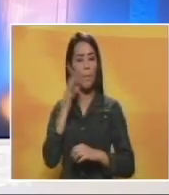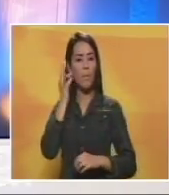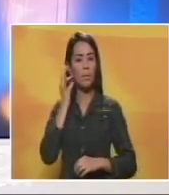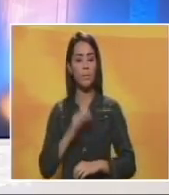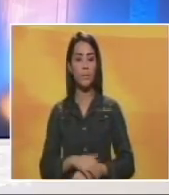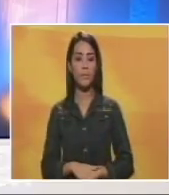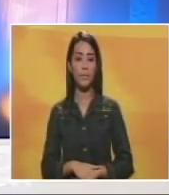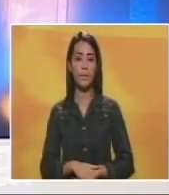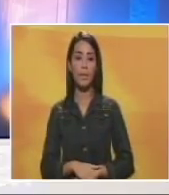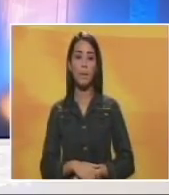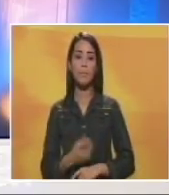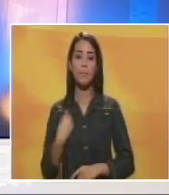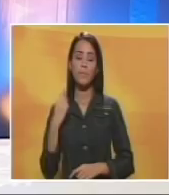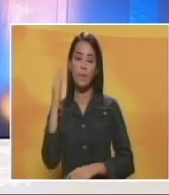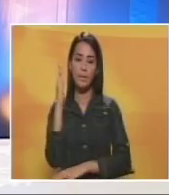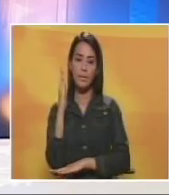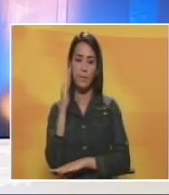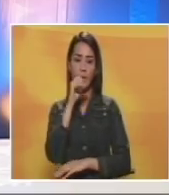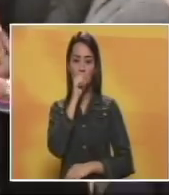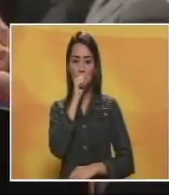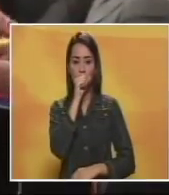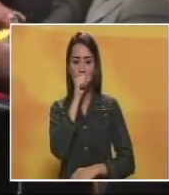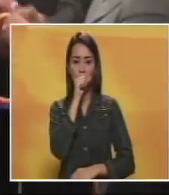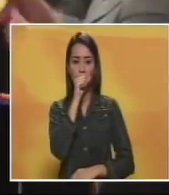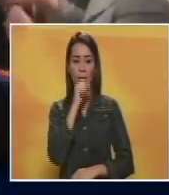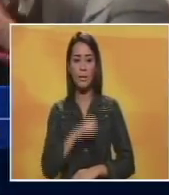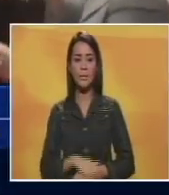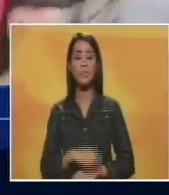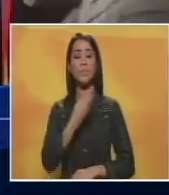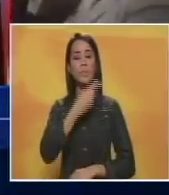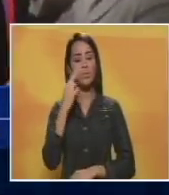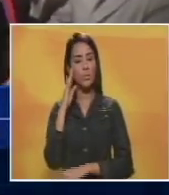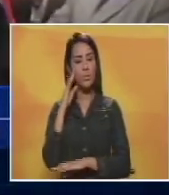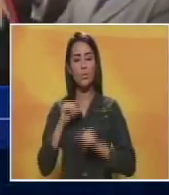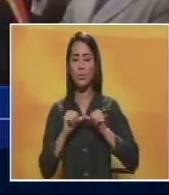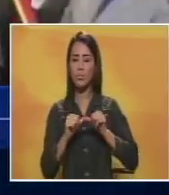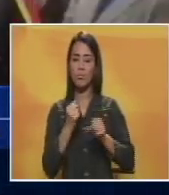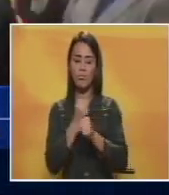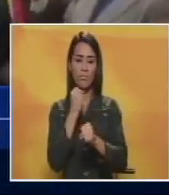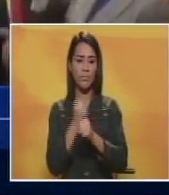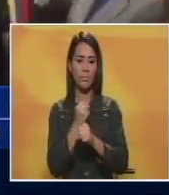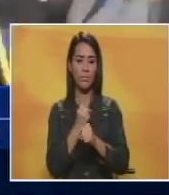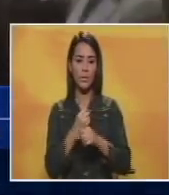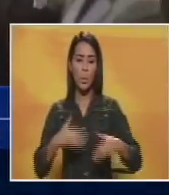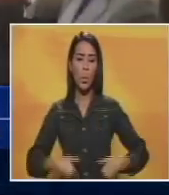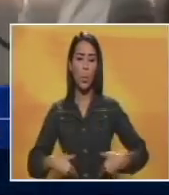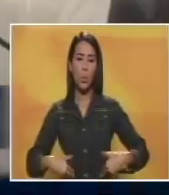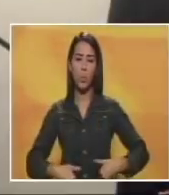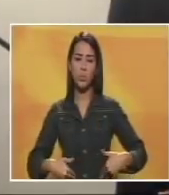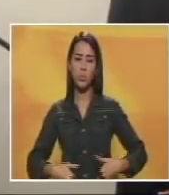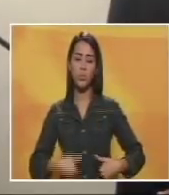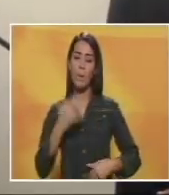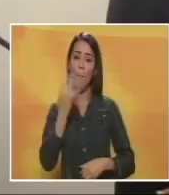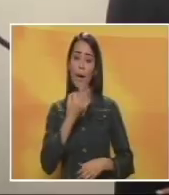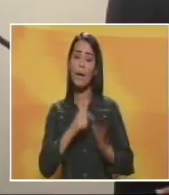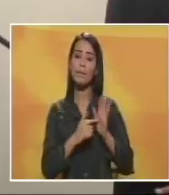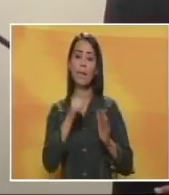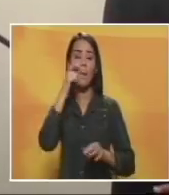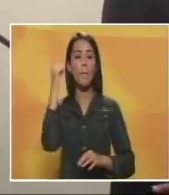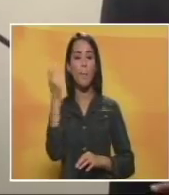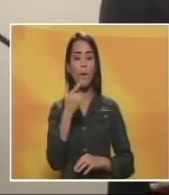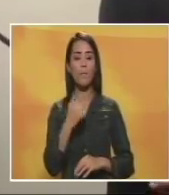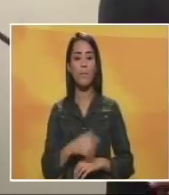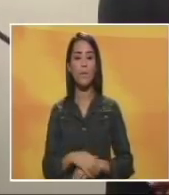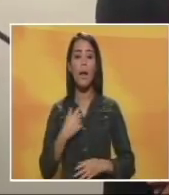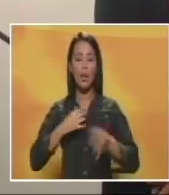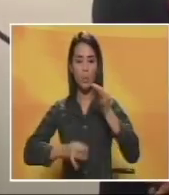circunscripción judicial del Estado Lara. Moreno ratificó su compromiso de seguir trabajando de forma incansable para garantizar al pueblo el acceso